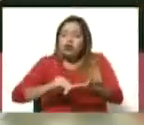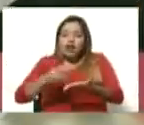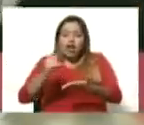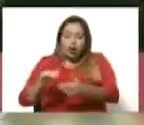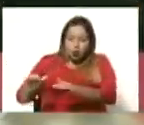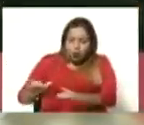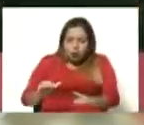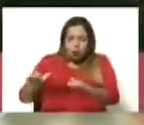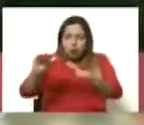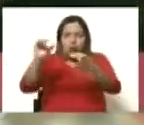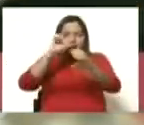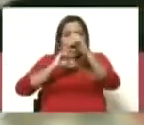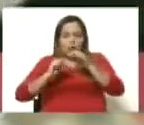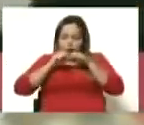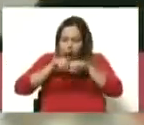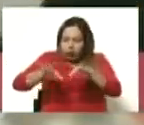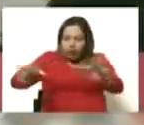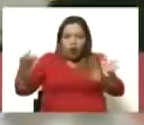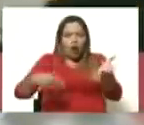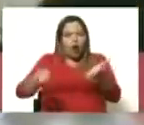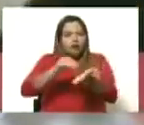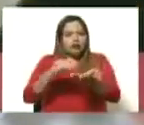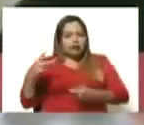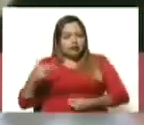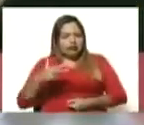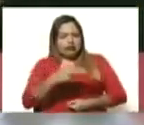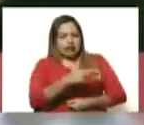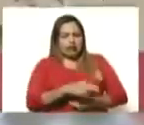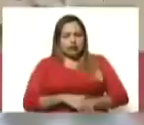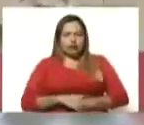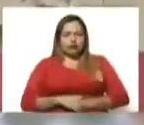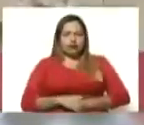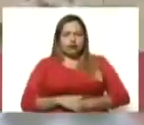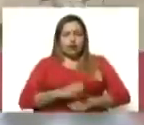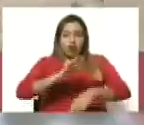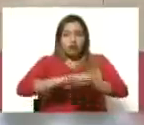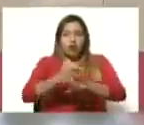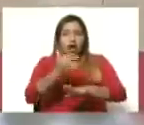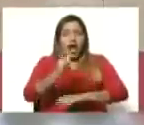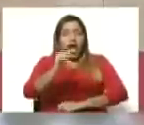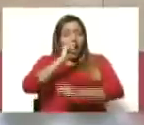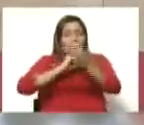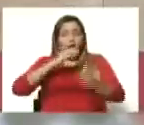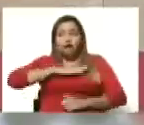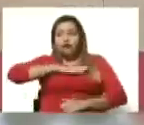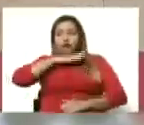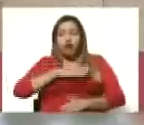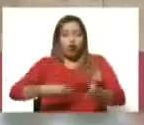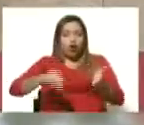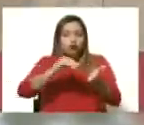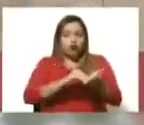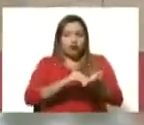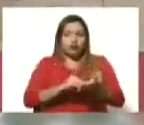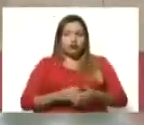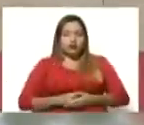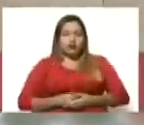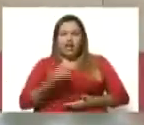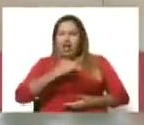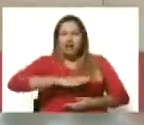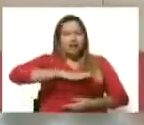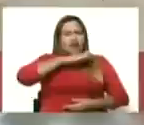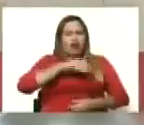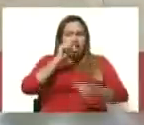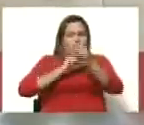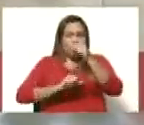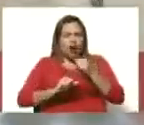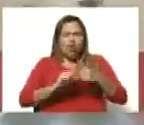significado una recaída para la Tejería, porque se llenó de agua full. Caño Los Patos estuvo full de agua a las